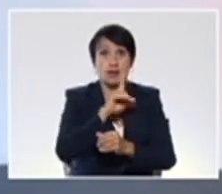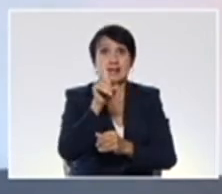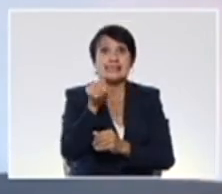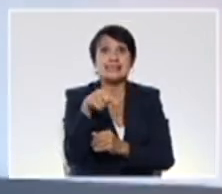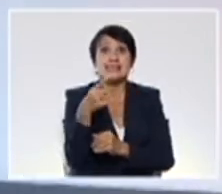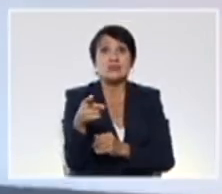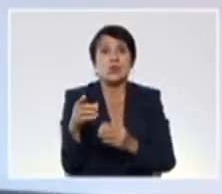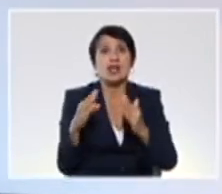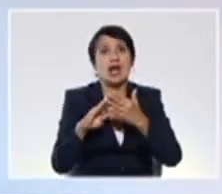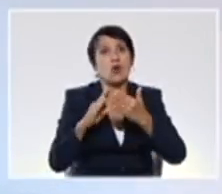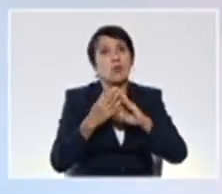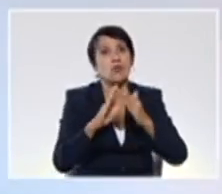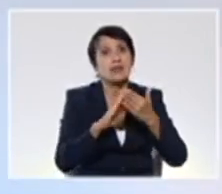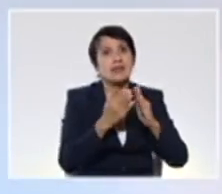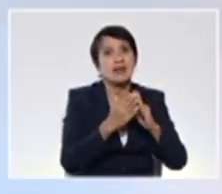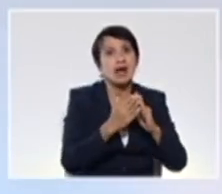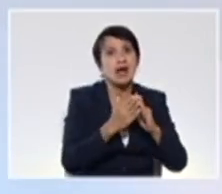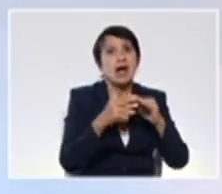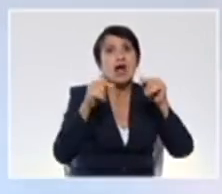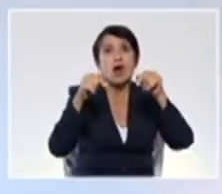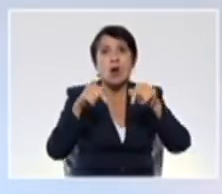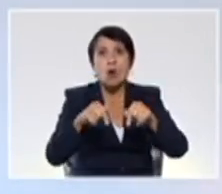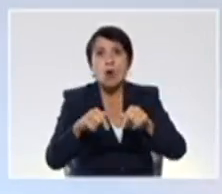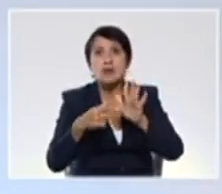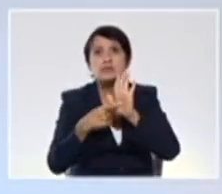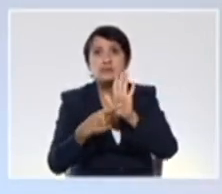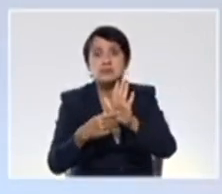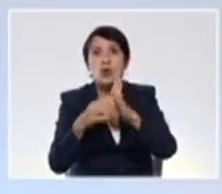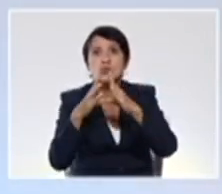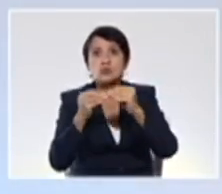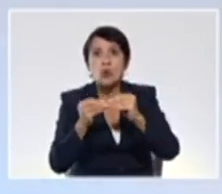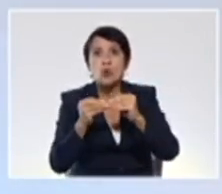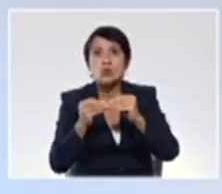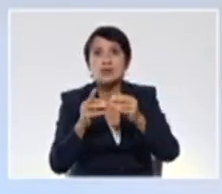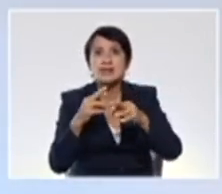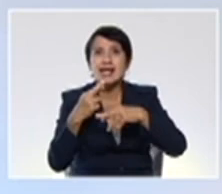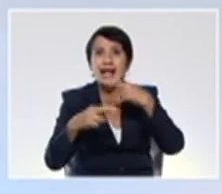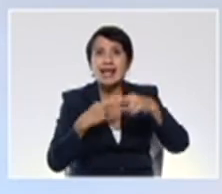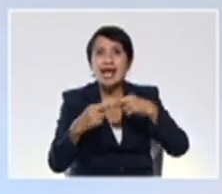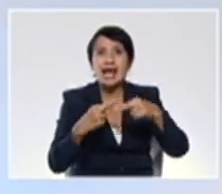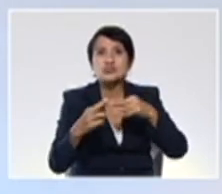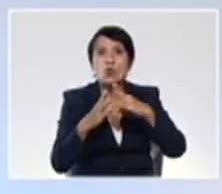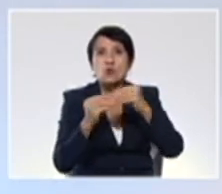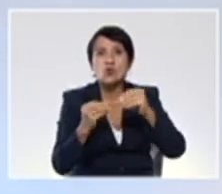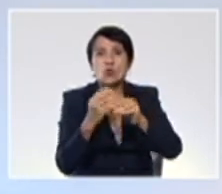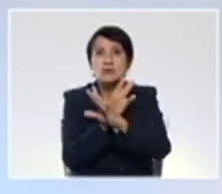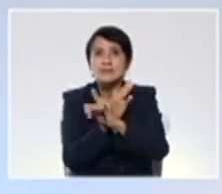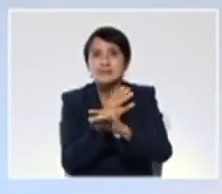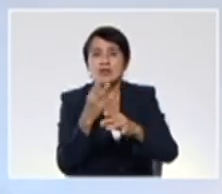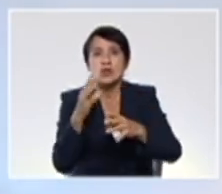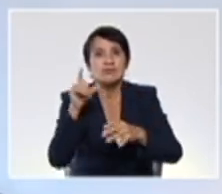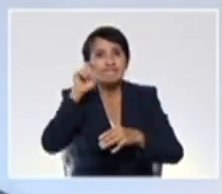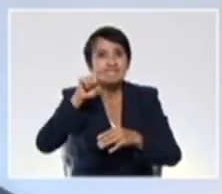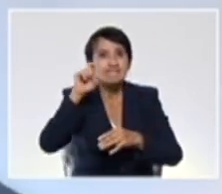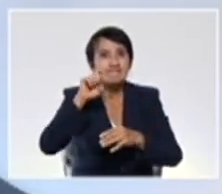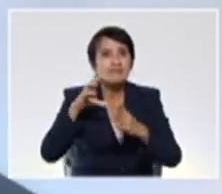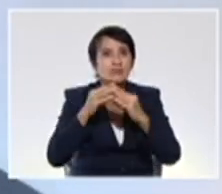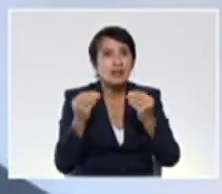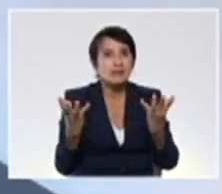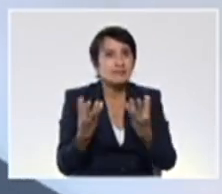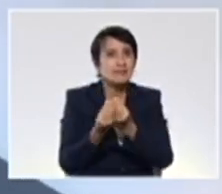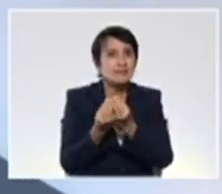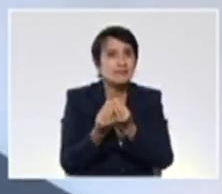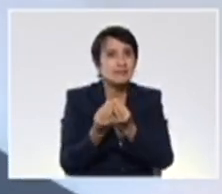la comunidad. Por eso hoy los grupos de creación, recreación y producción tuvieron esa asesoría, ese liderazgo y